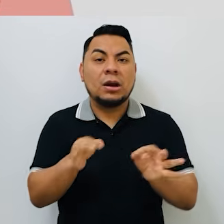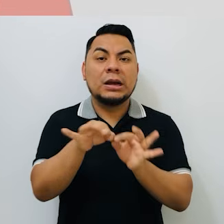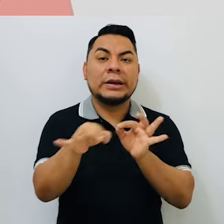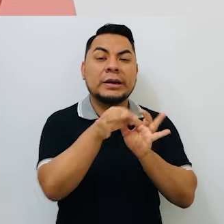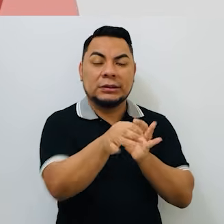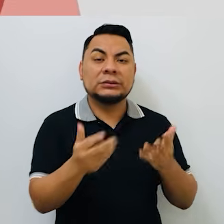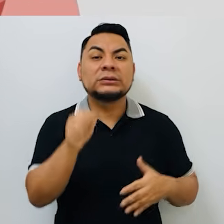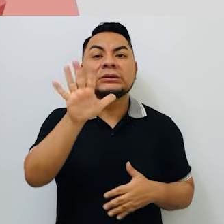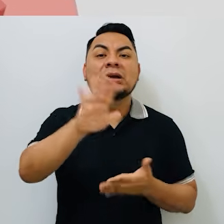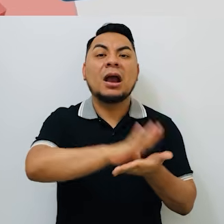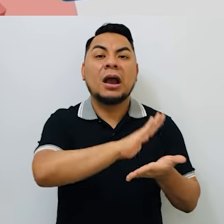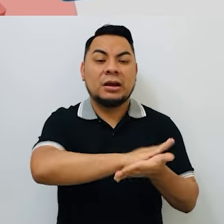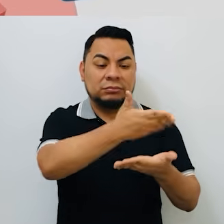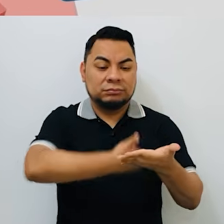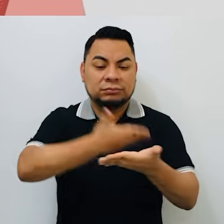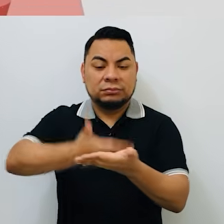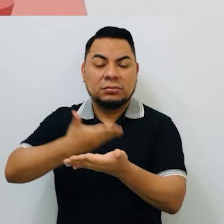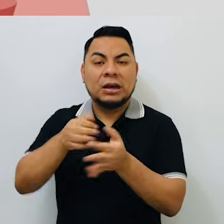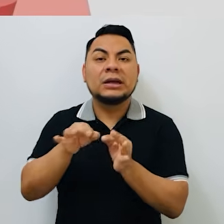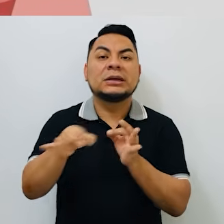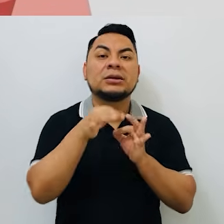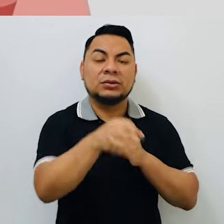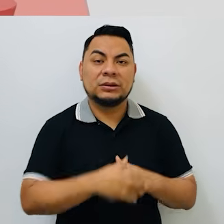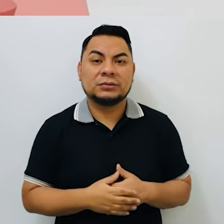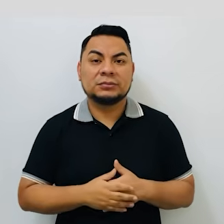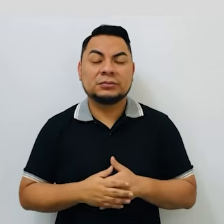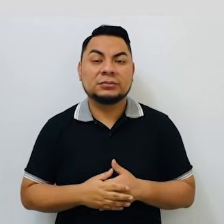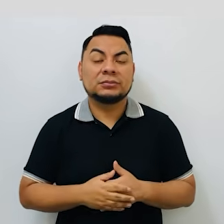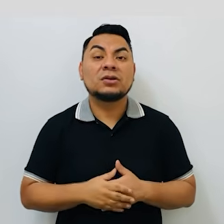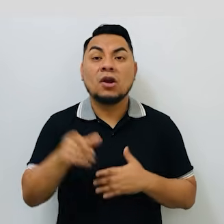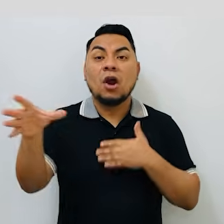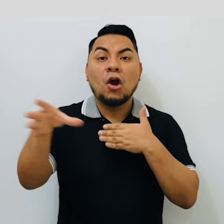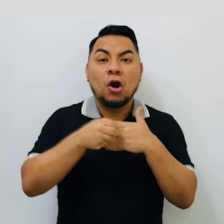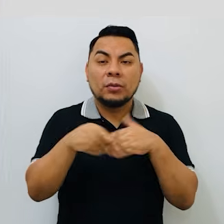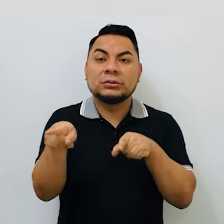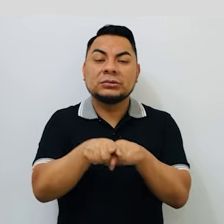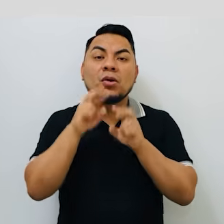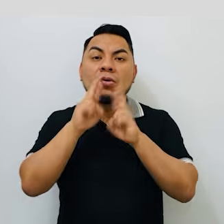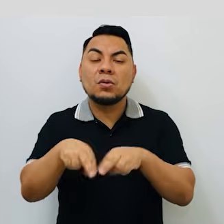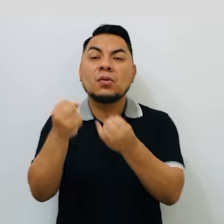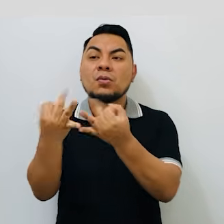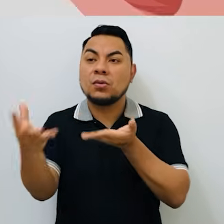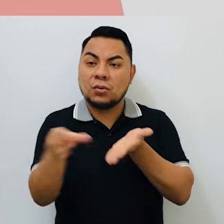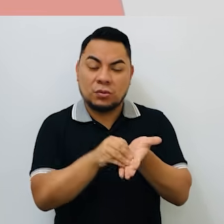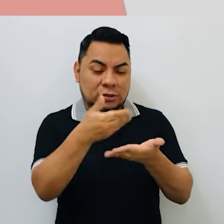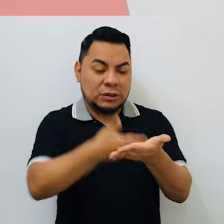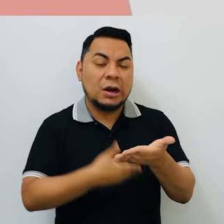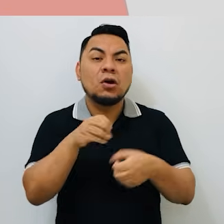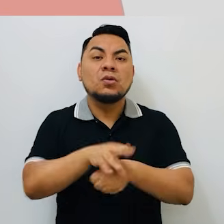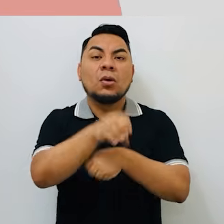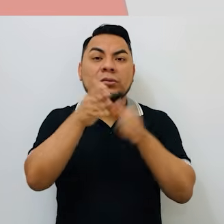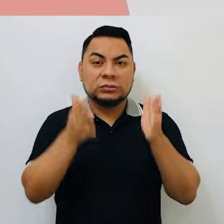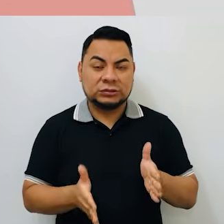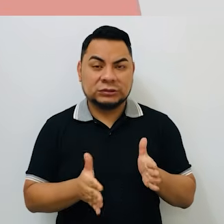vicegobernador regional de las 5 actas de escrutinio regional. Se copian también los resultados de la hoja borrador